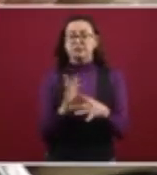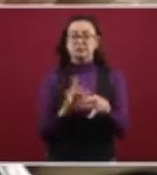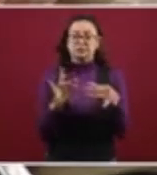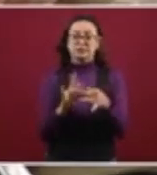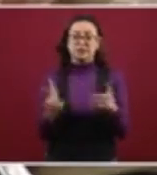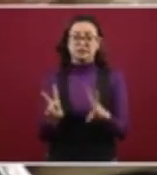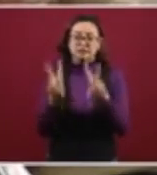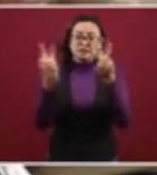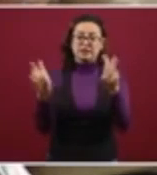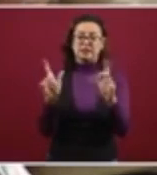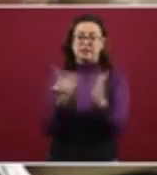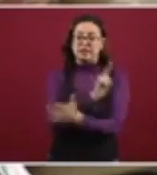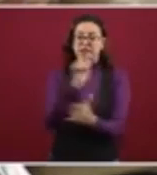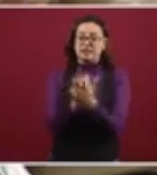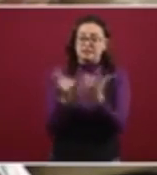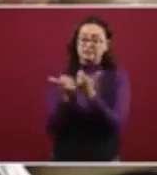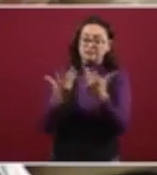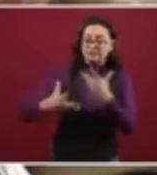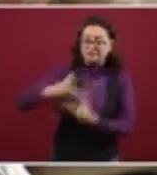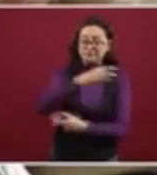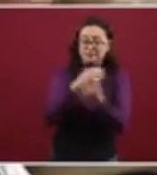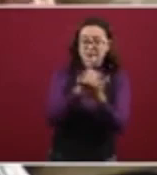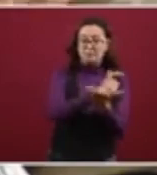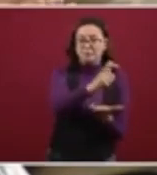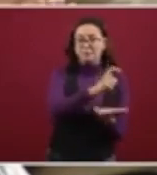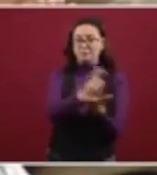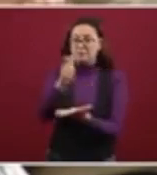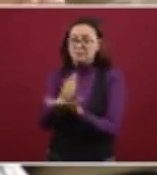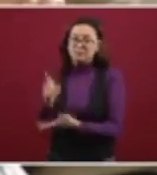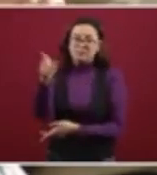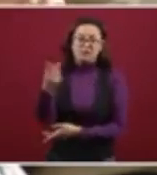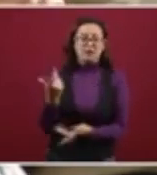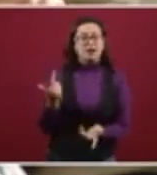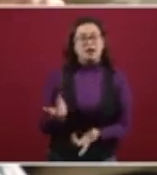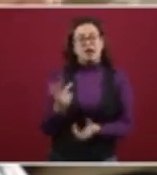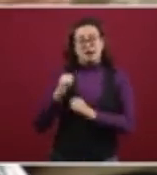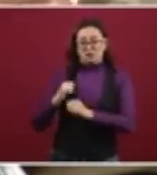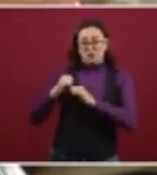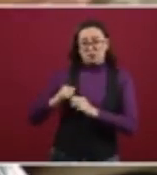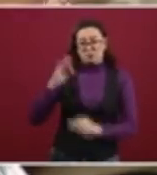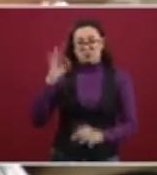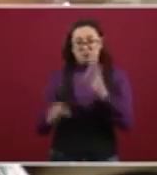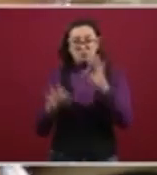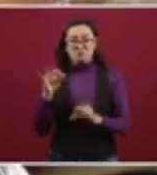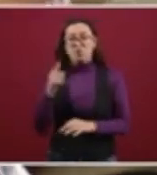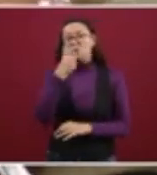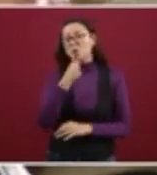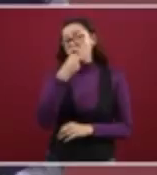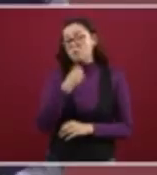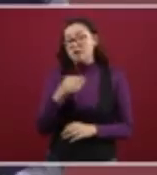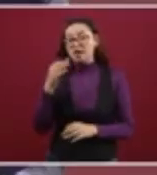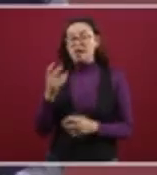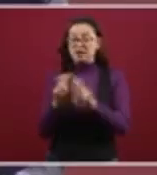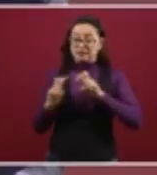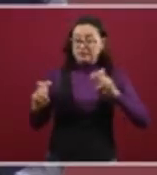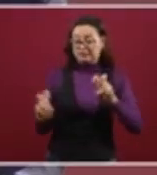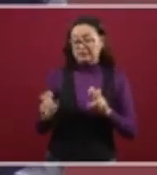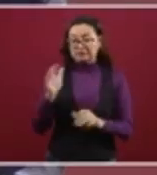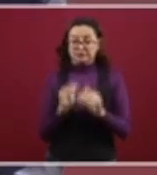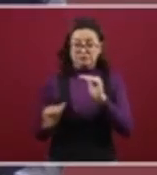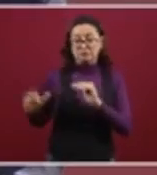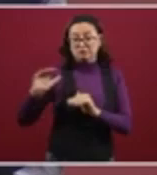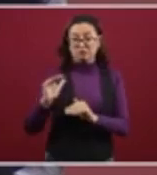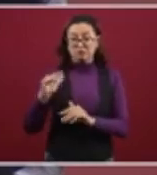ley de remuneraciones. Nos gustaría saber si ya tuvo contacto con el ministro Arturo Saldívar y si no es el caso,